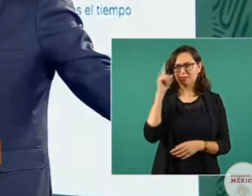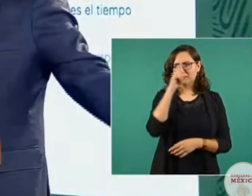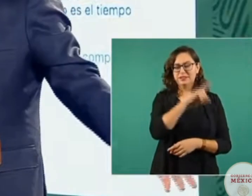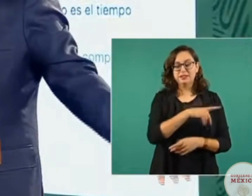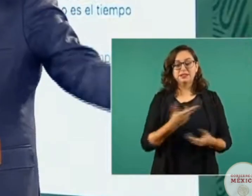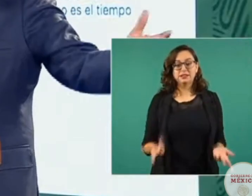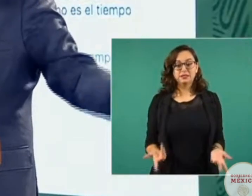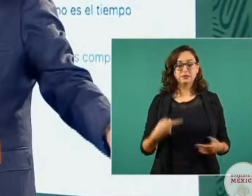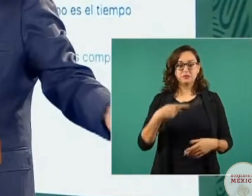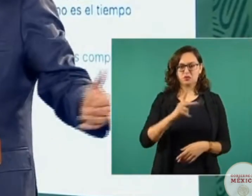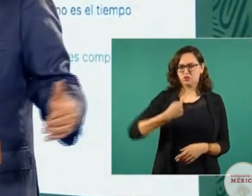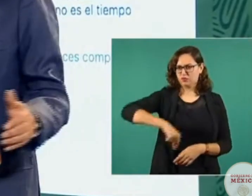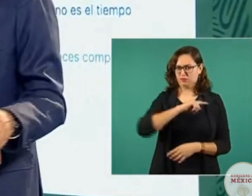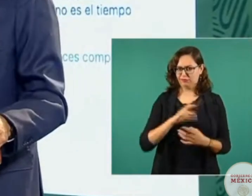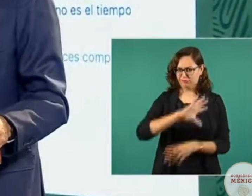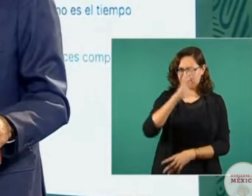dimos la cara, no